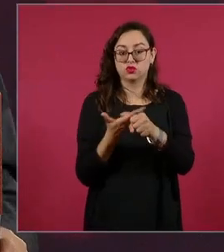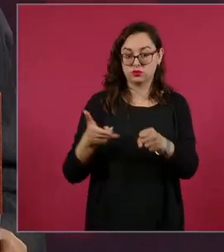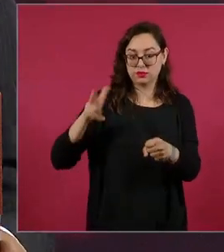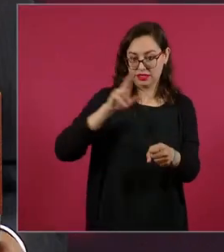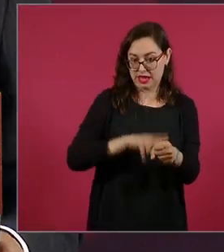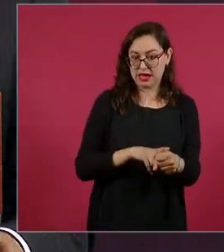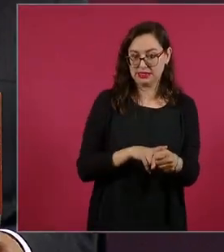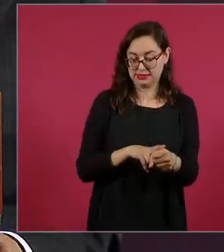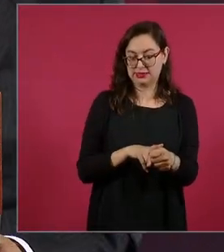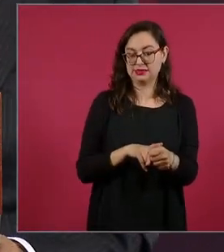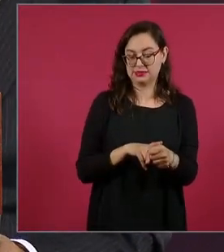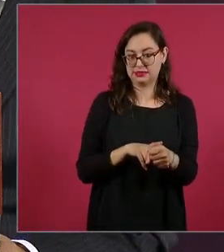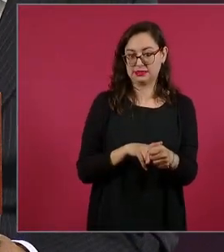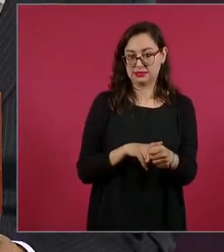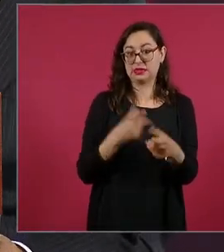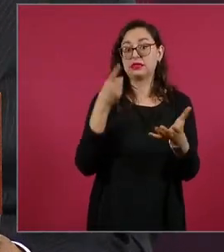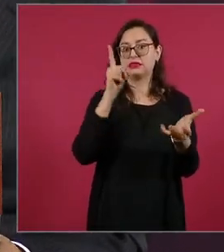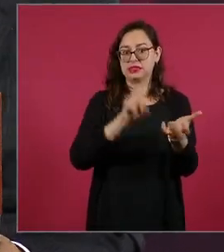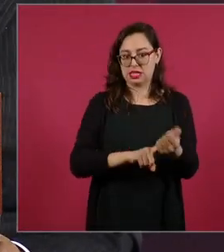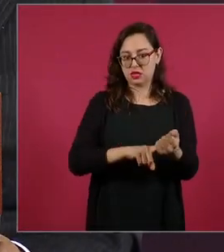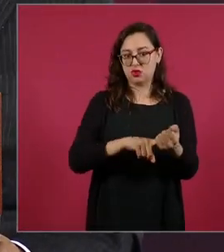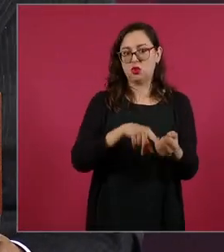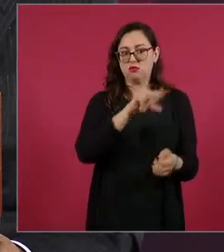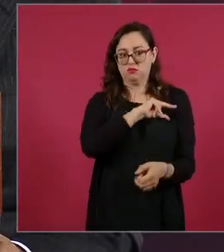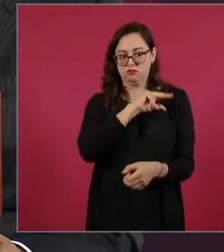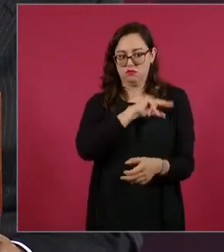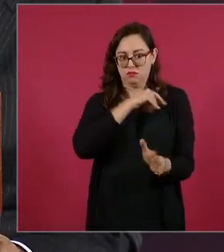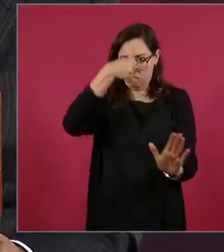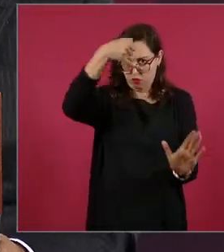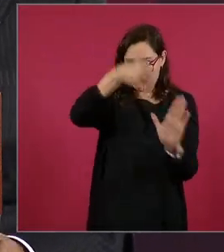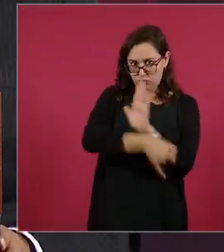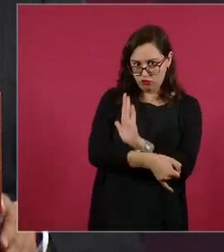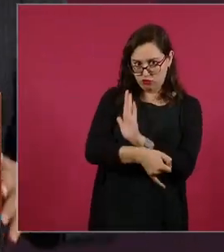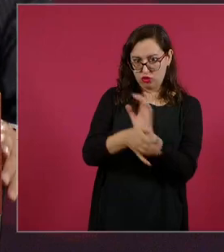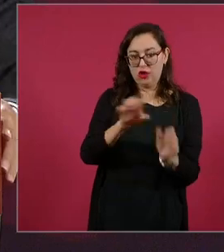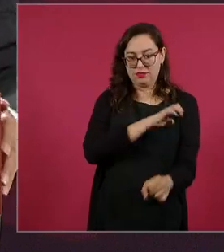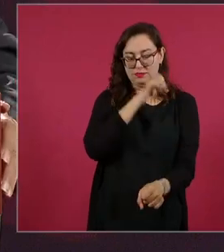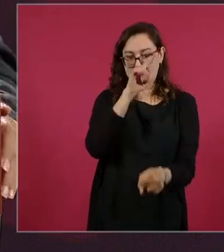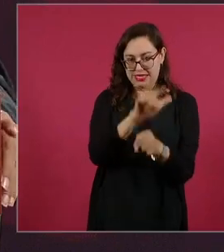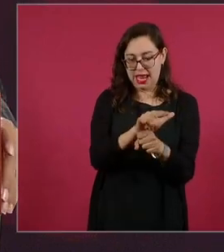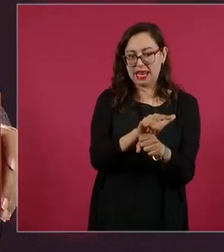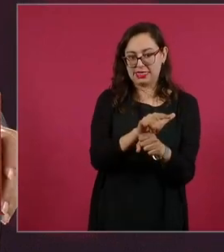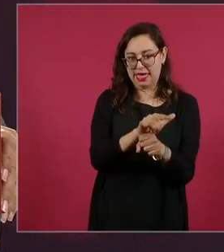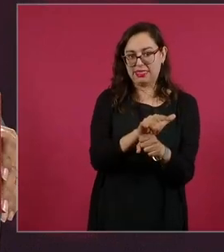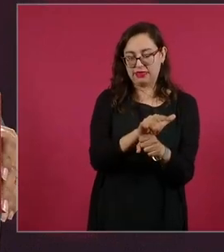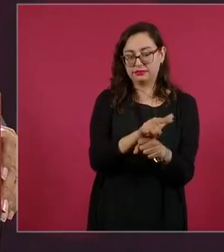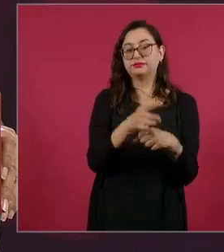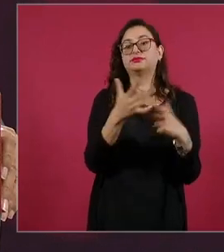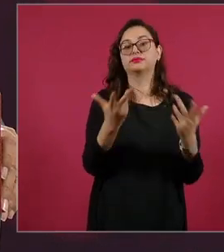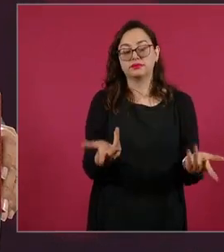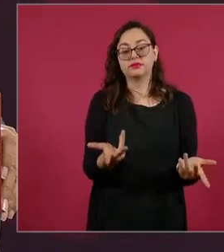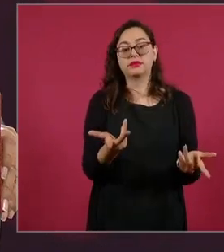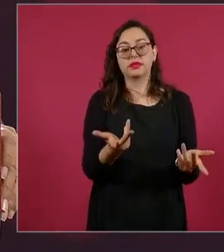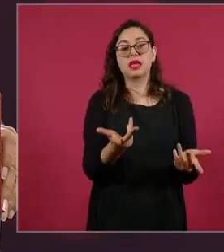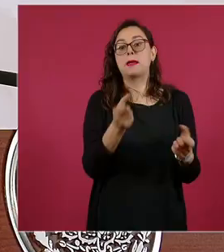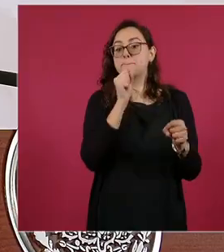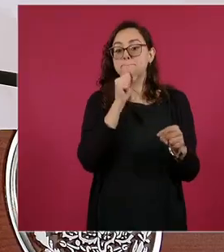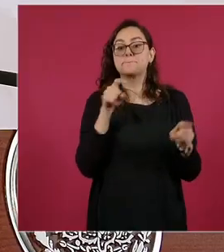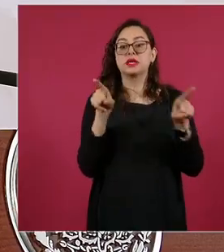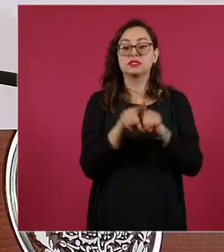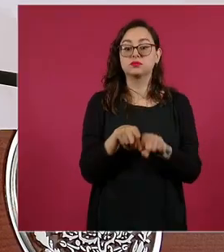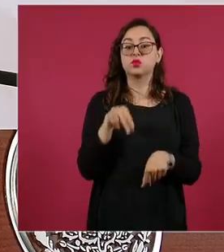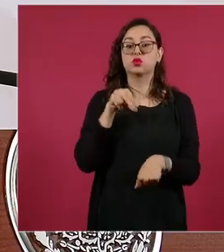estos tienen especialidades entonces todos esos hospitales igual médicos